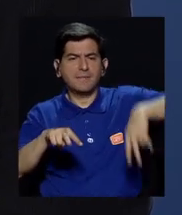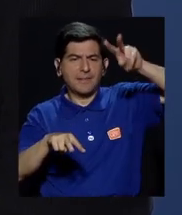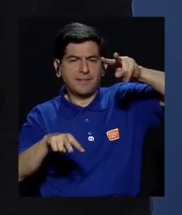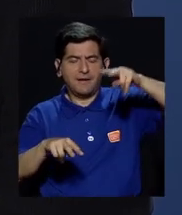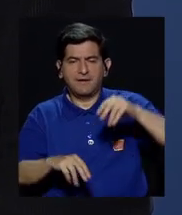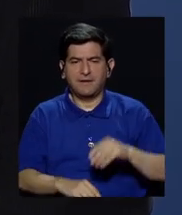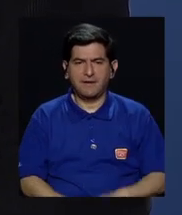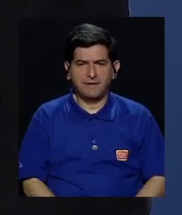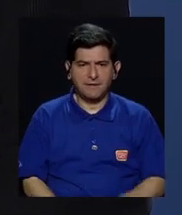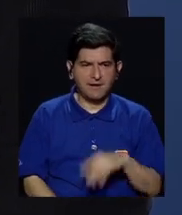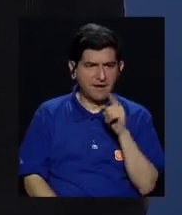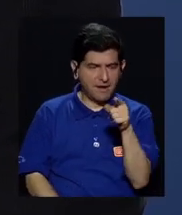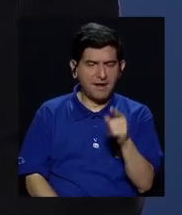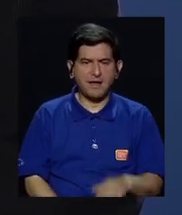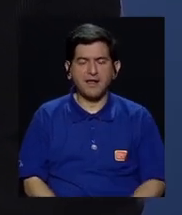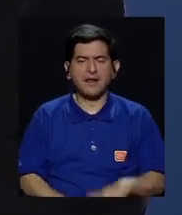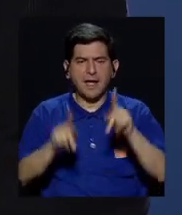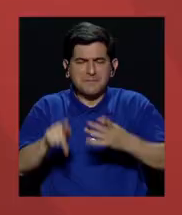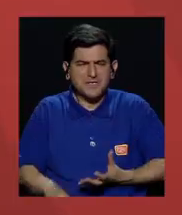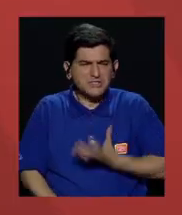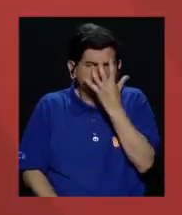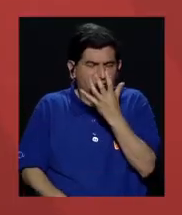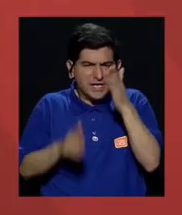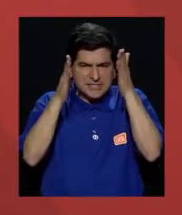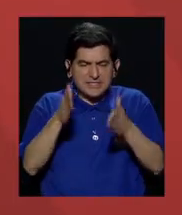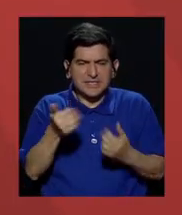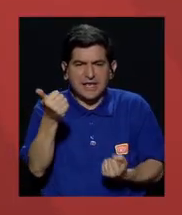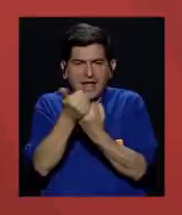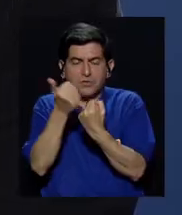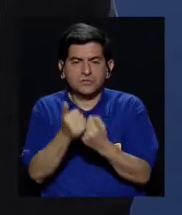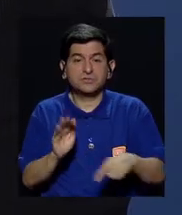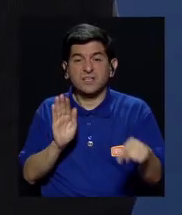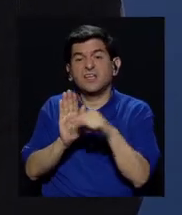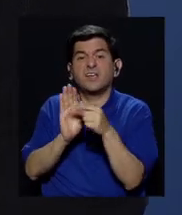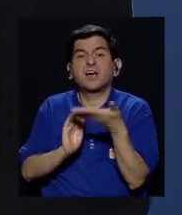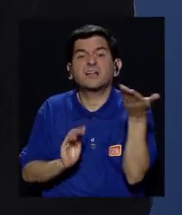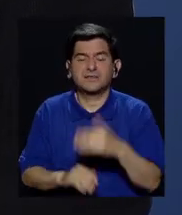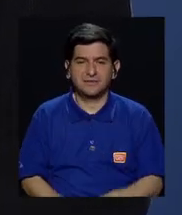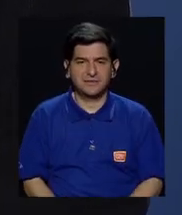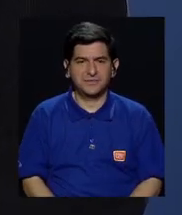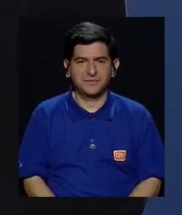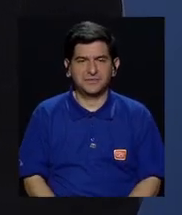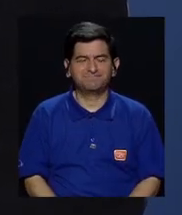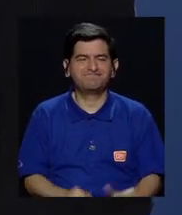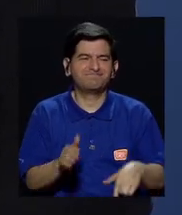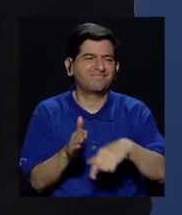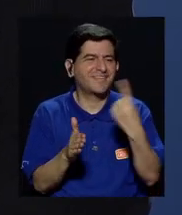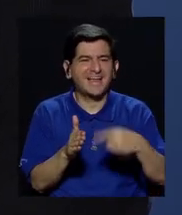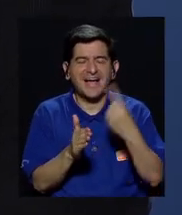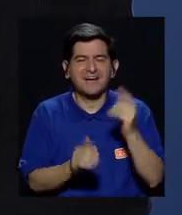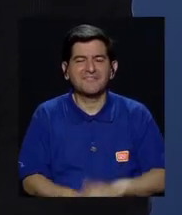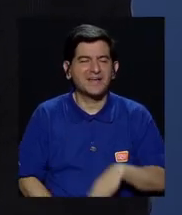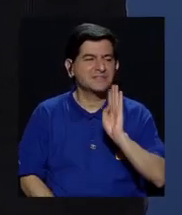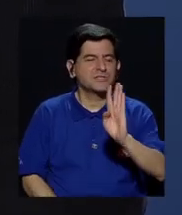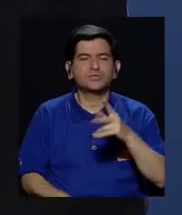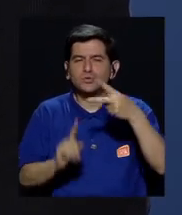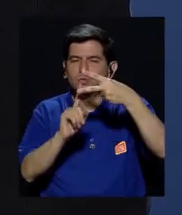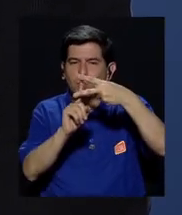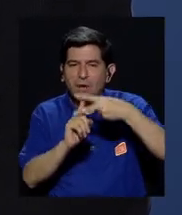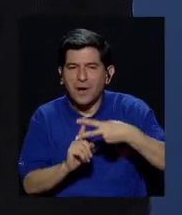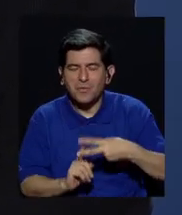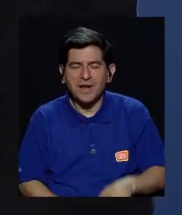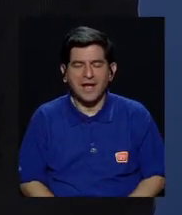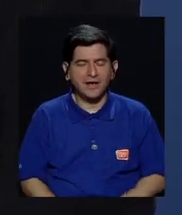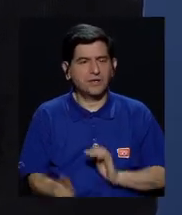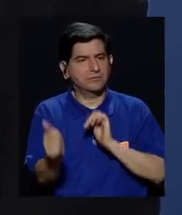de que él está de lado de los indignados y la negativa la negativa creo que seres que a veces su vocabulario se excede